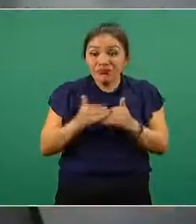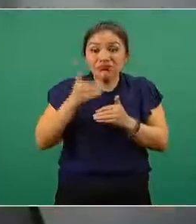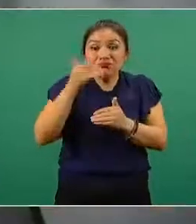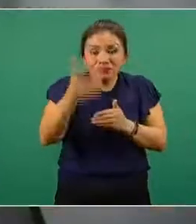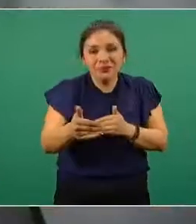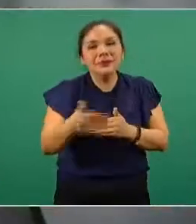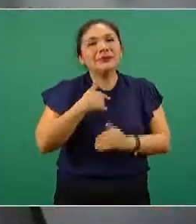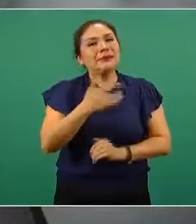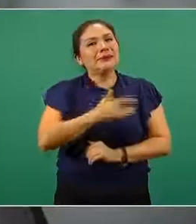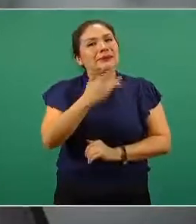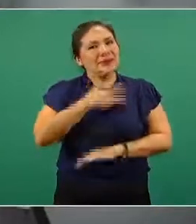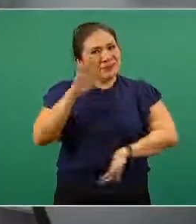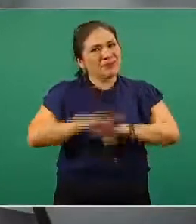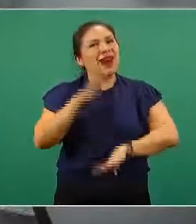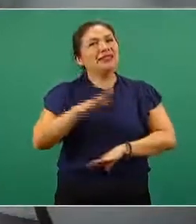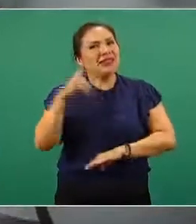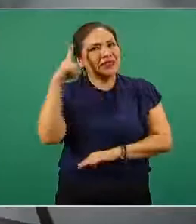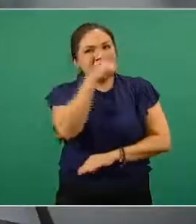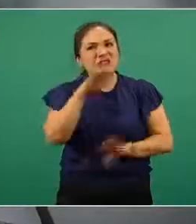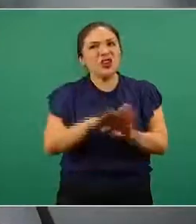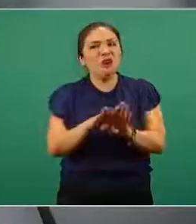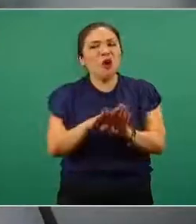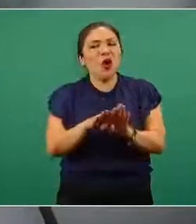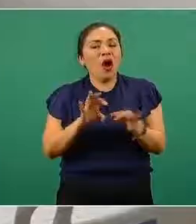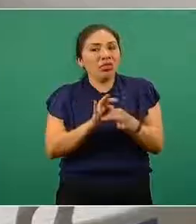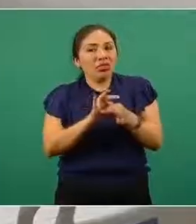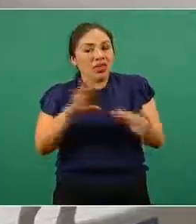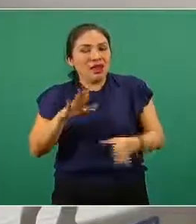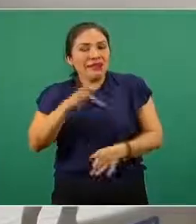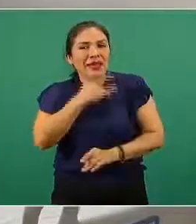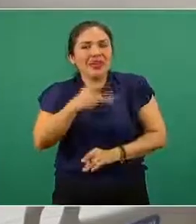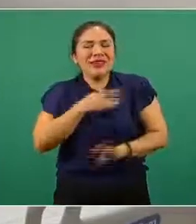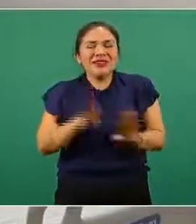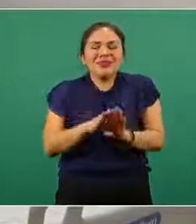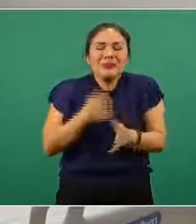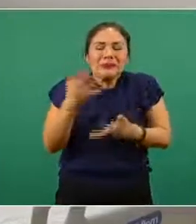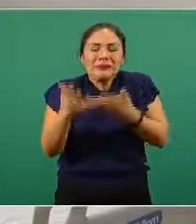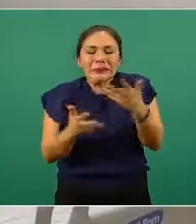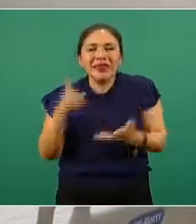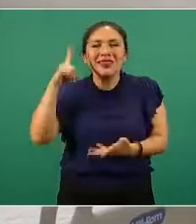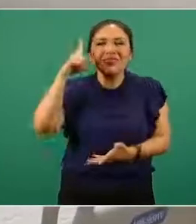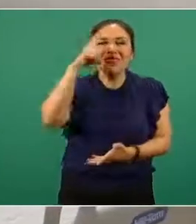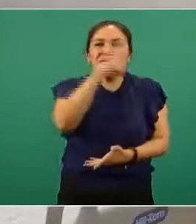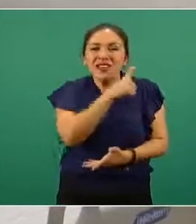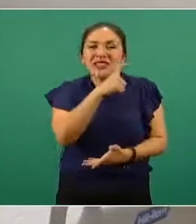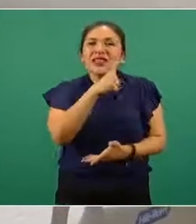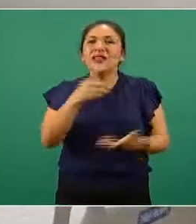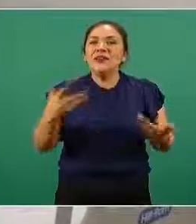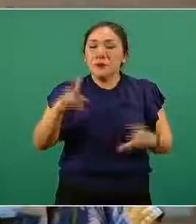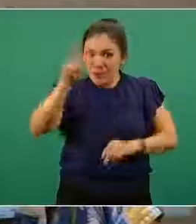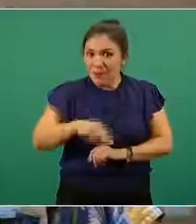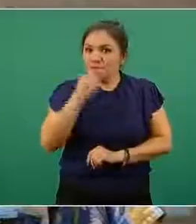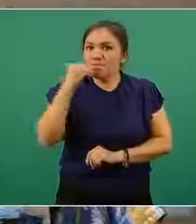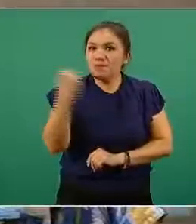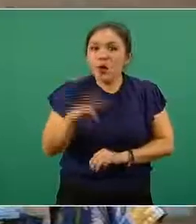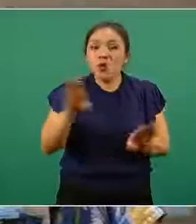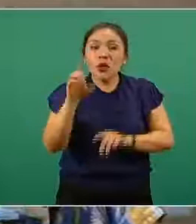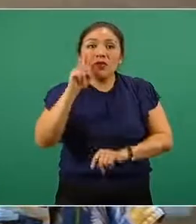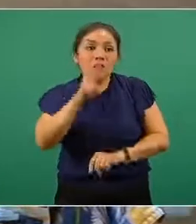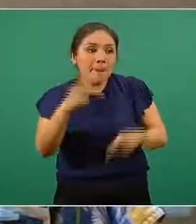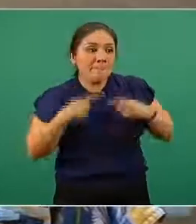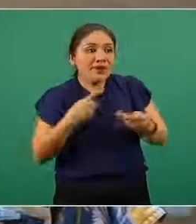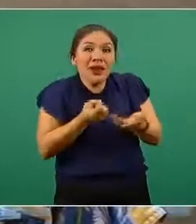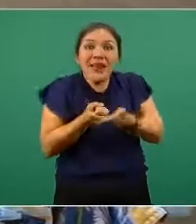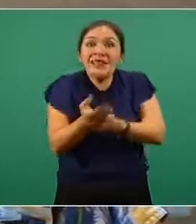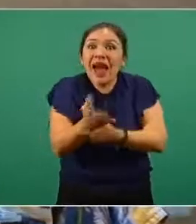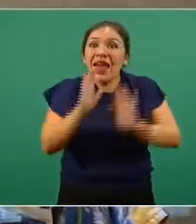me va a costar un poquito soltar. Son sentimientos encontrados, momentos difíciles, momentos súper padres cuando sale un paciente